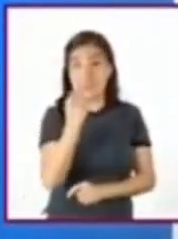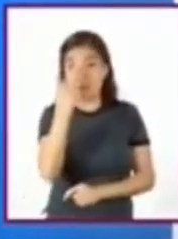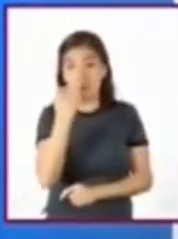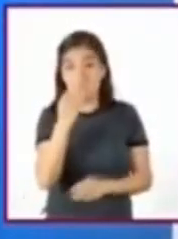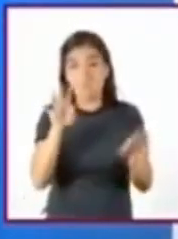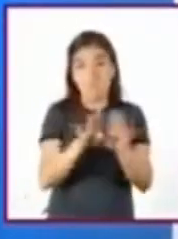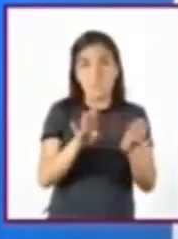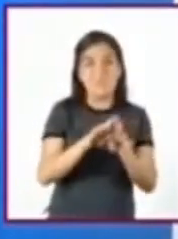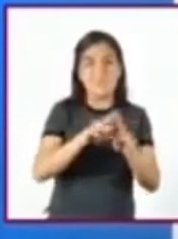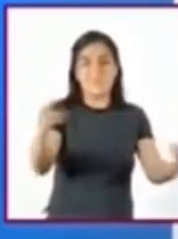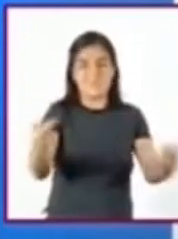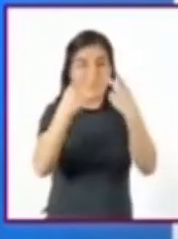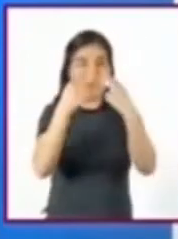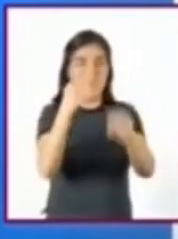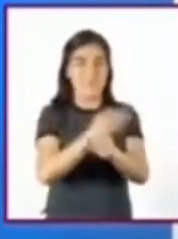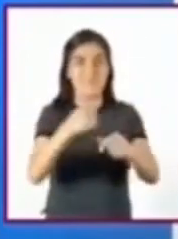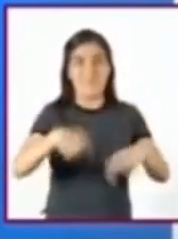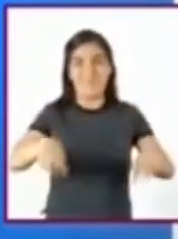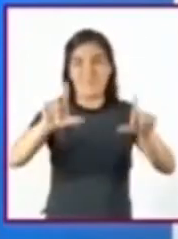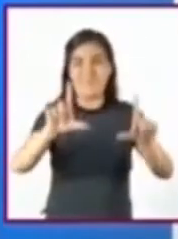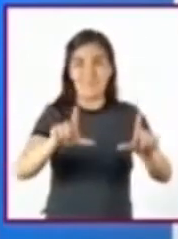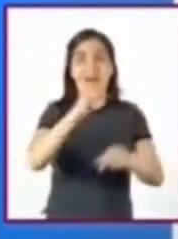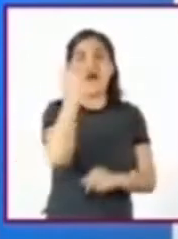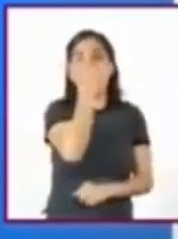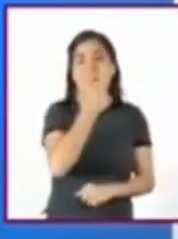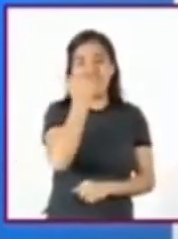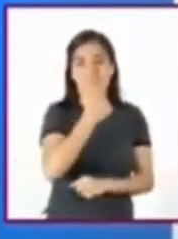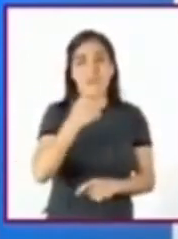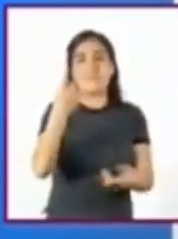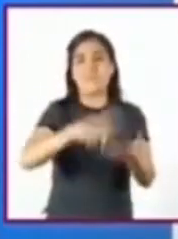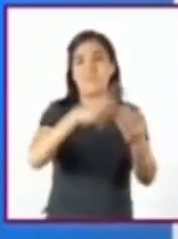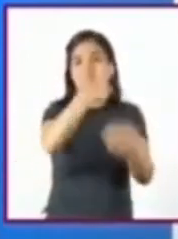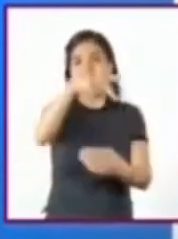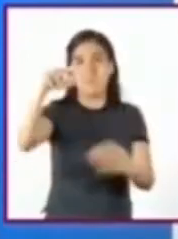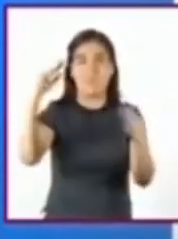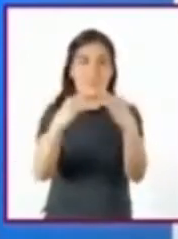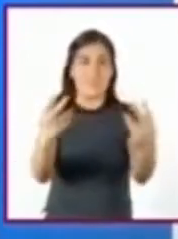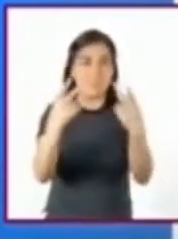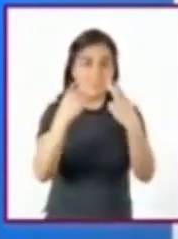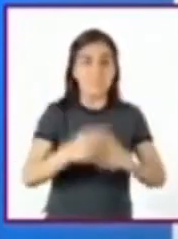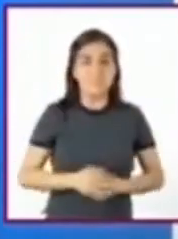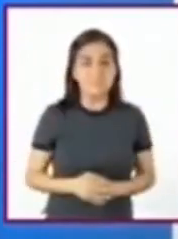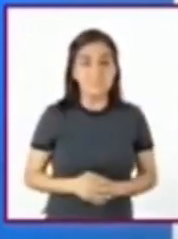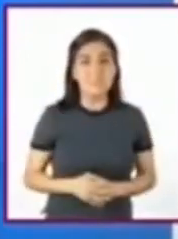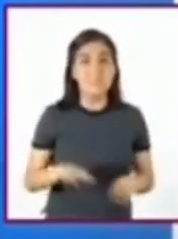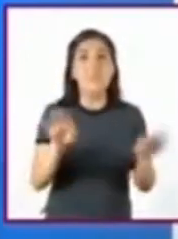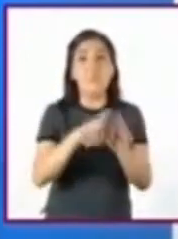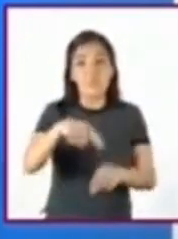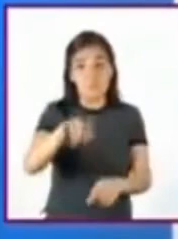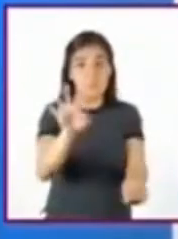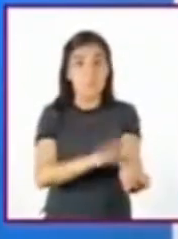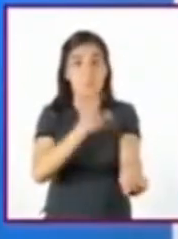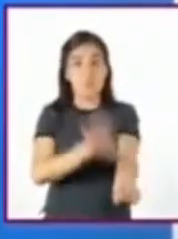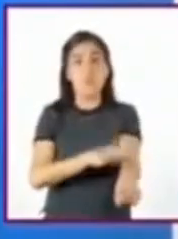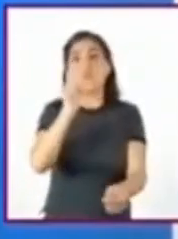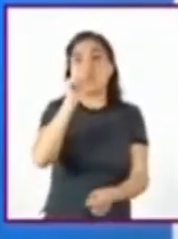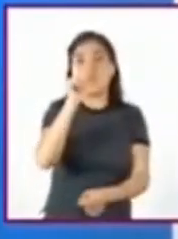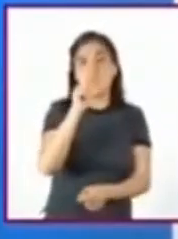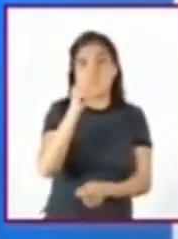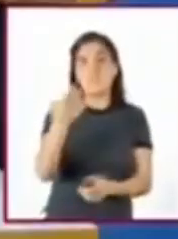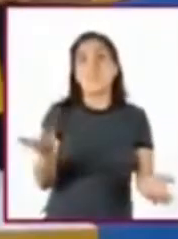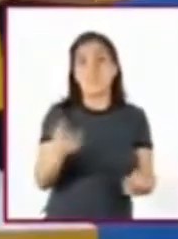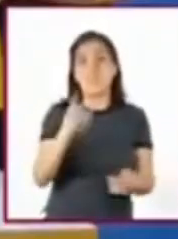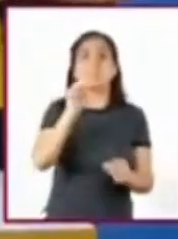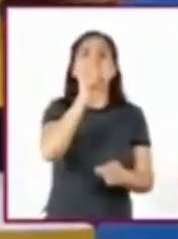nos pueden ver todas y todos los alumnos y alumnas en su casa. Esta transforma la energía eléctrica en luminosa y